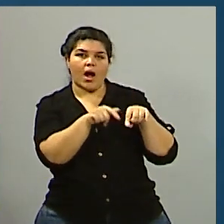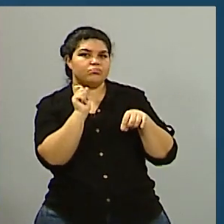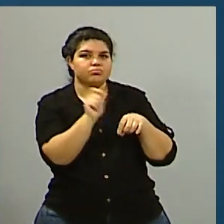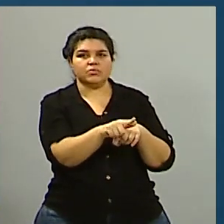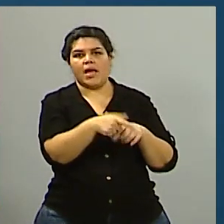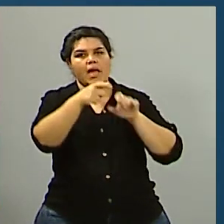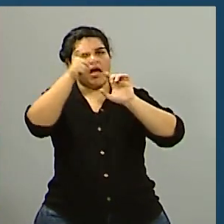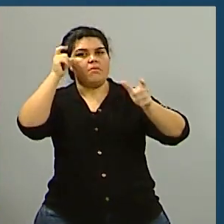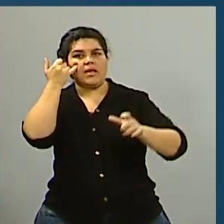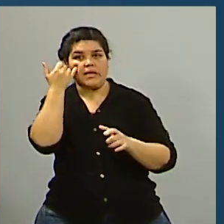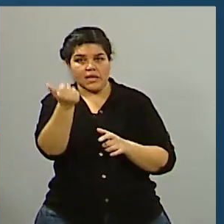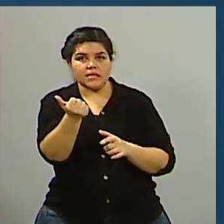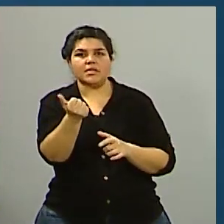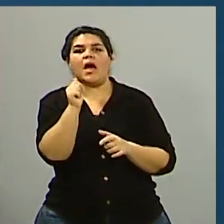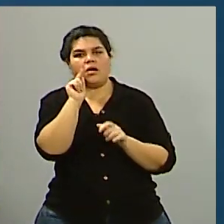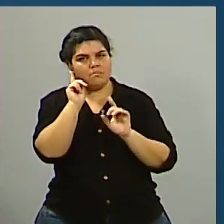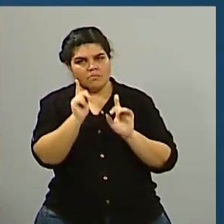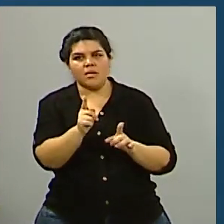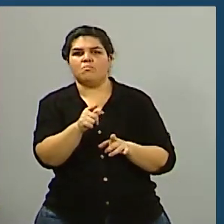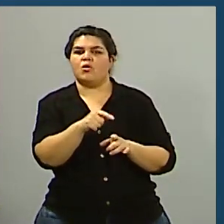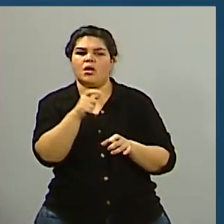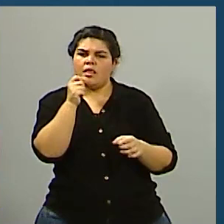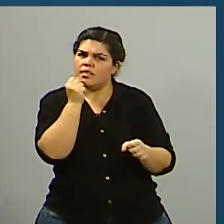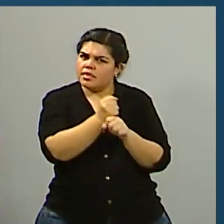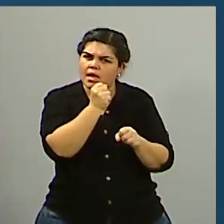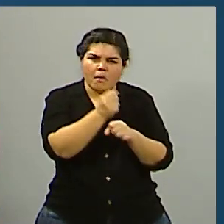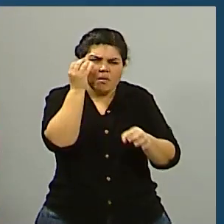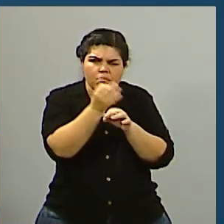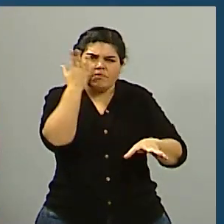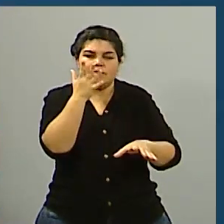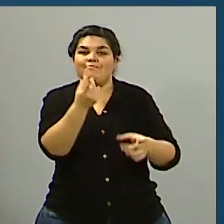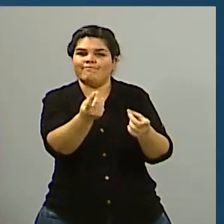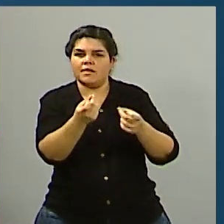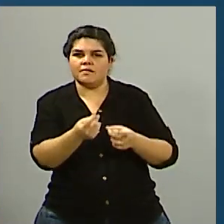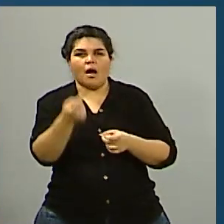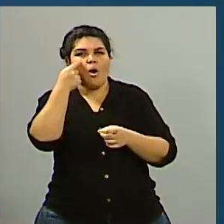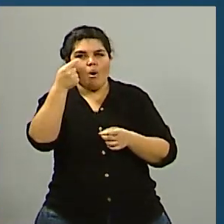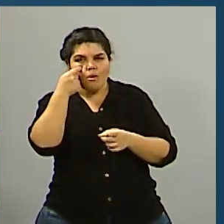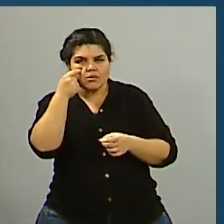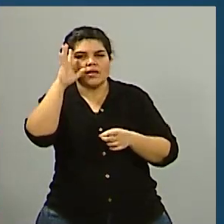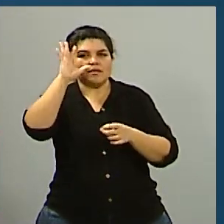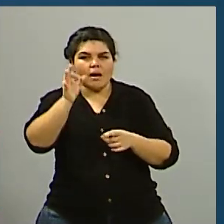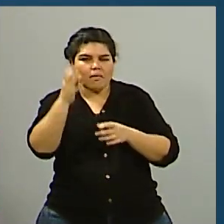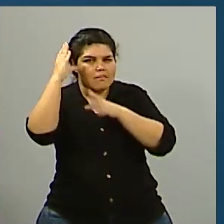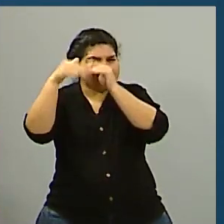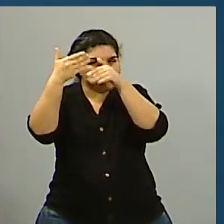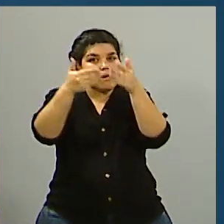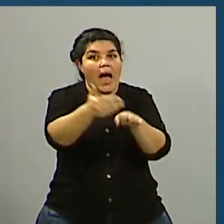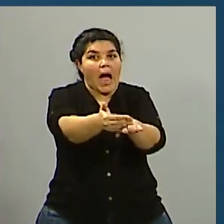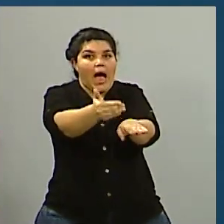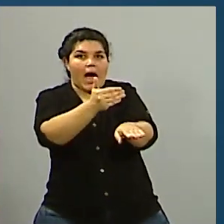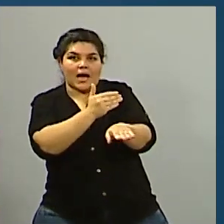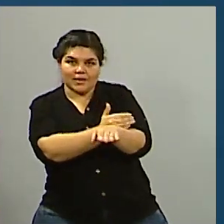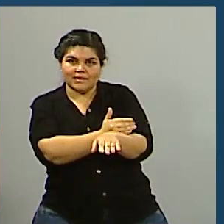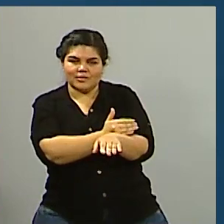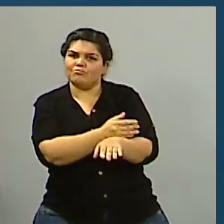experiencia en estas tareas, que es un trabajo muy específico, que requiere ciertas competencias. Y bueno, por supuesto que lo venimos tratando